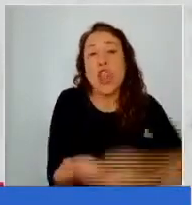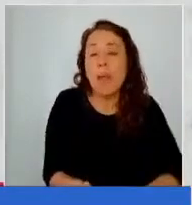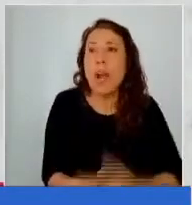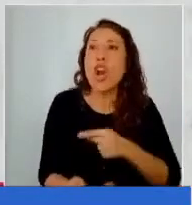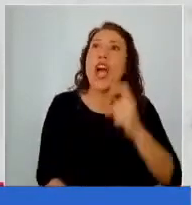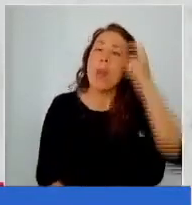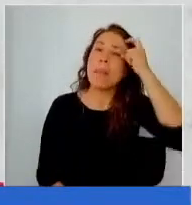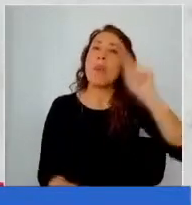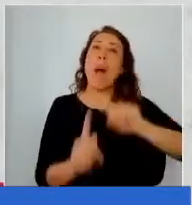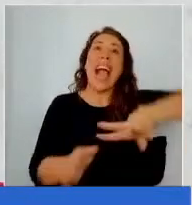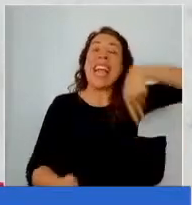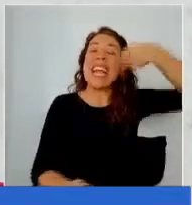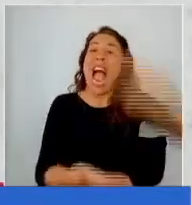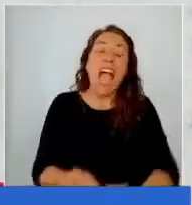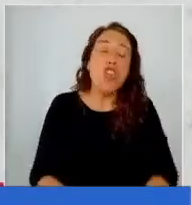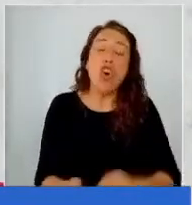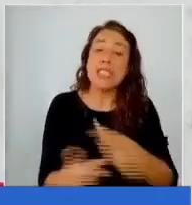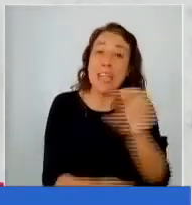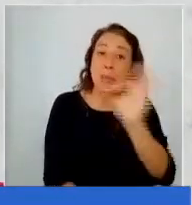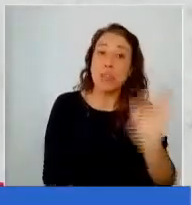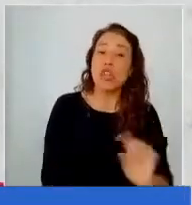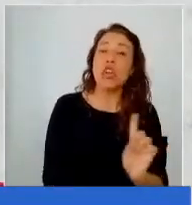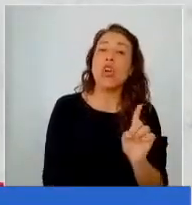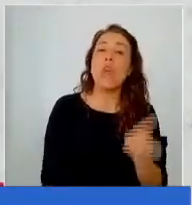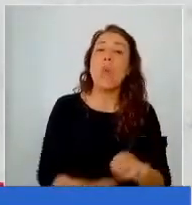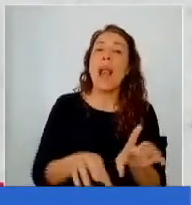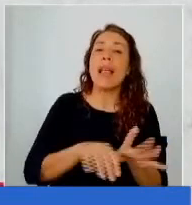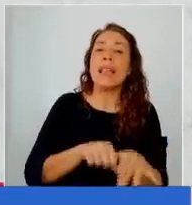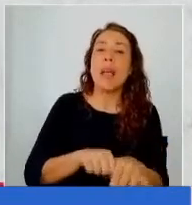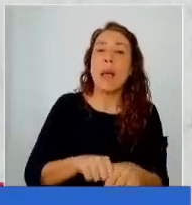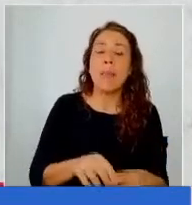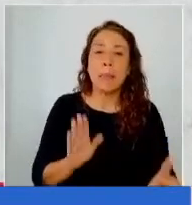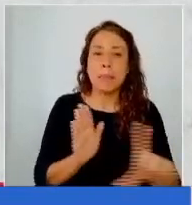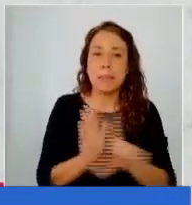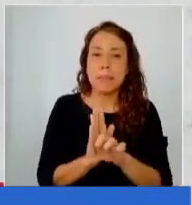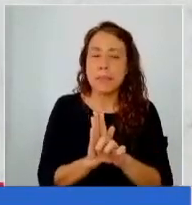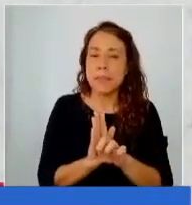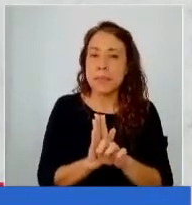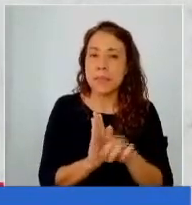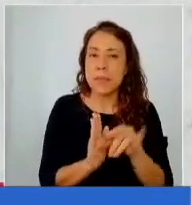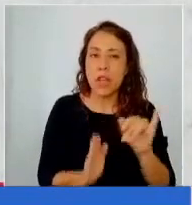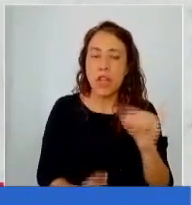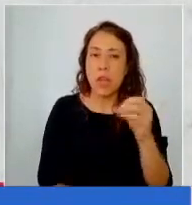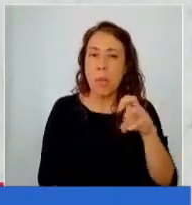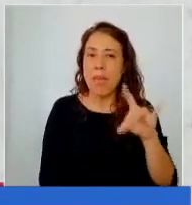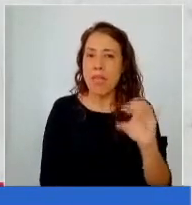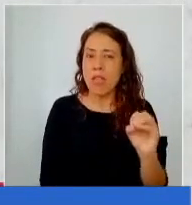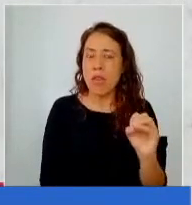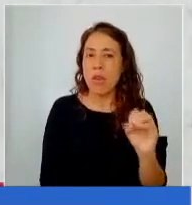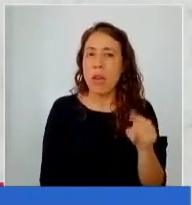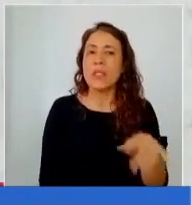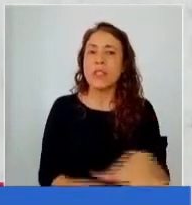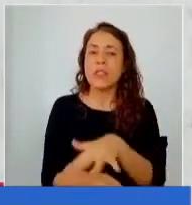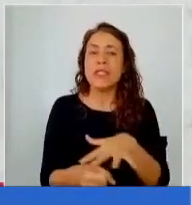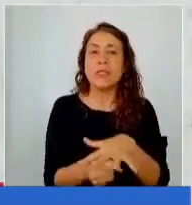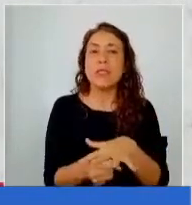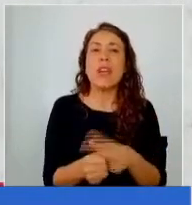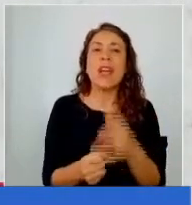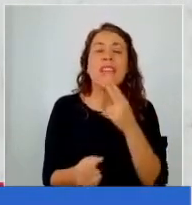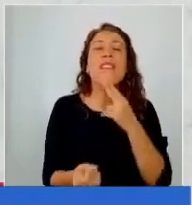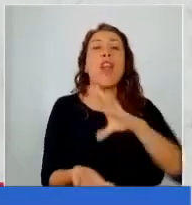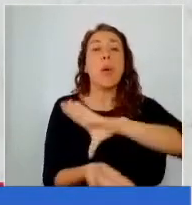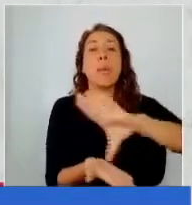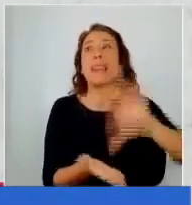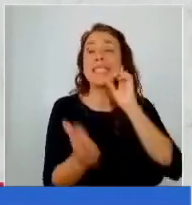definitivamente en la llamada trampa del ingreso medio fenómeno que enfrenta los países que transitan en el desarrollo pero